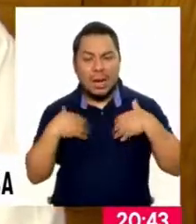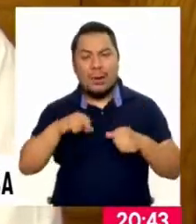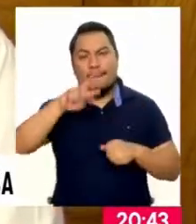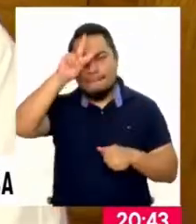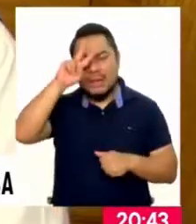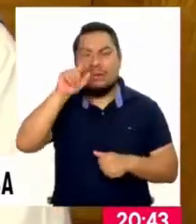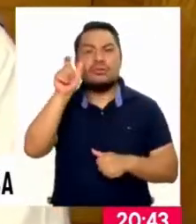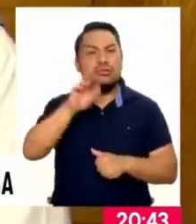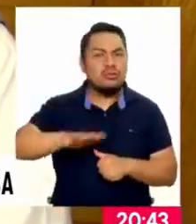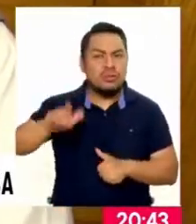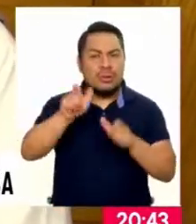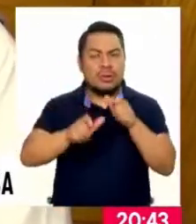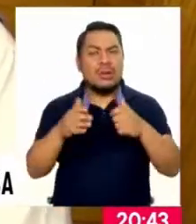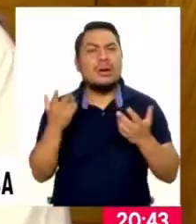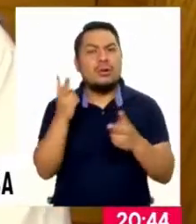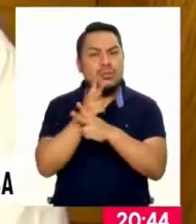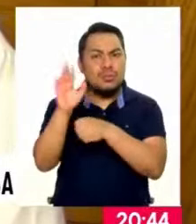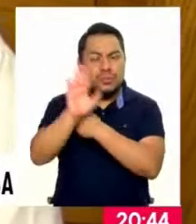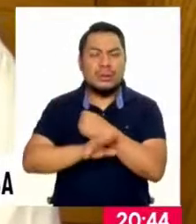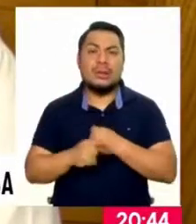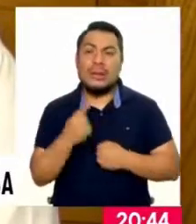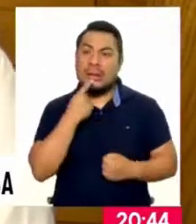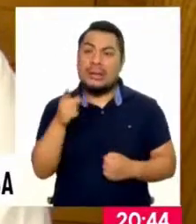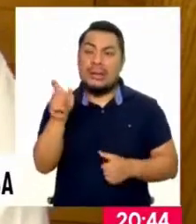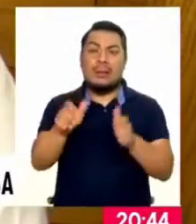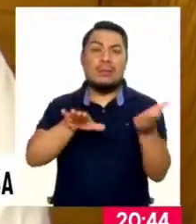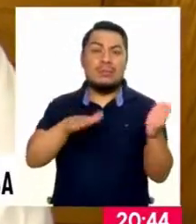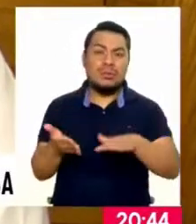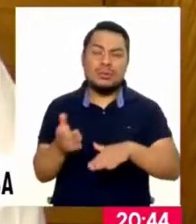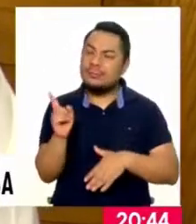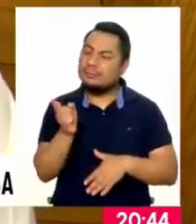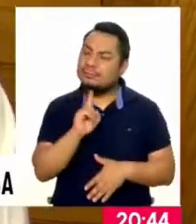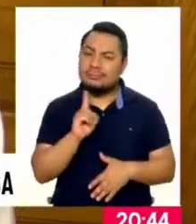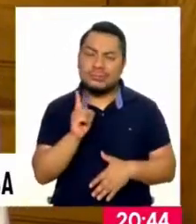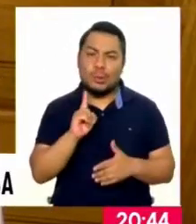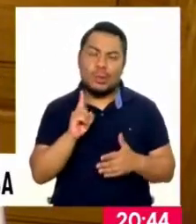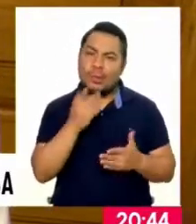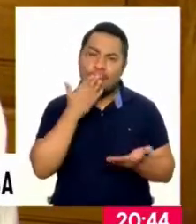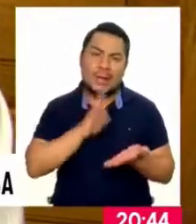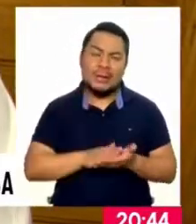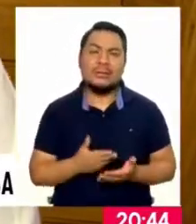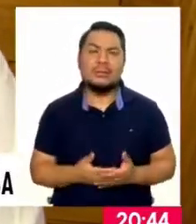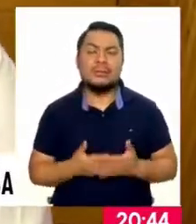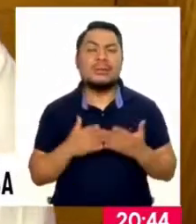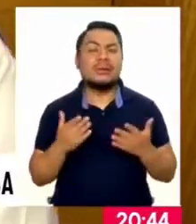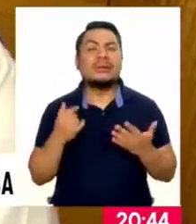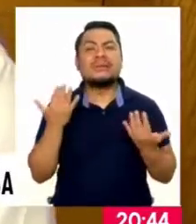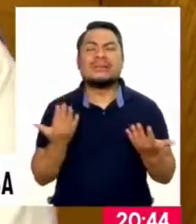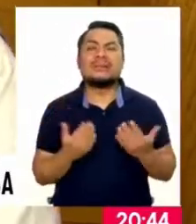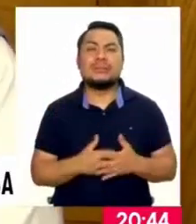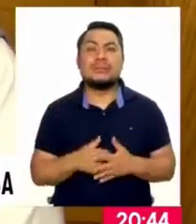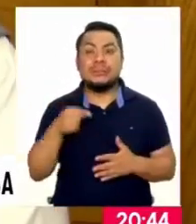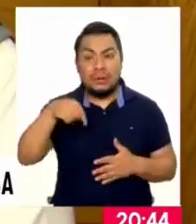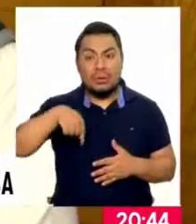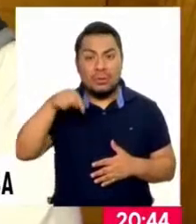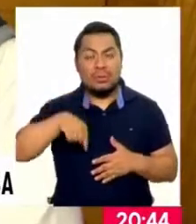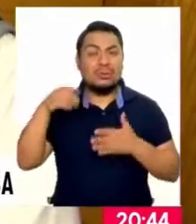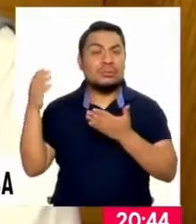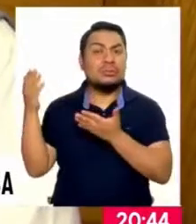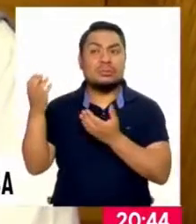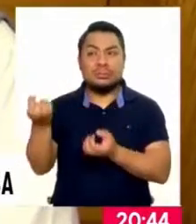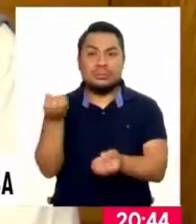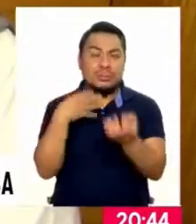no solo lamentar sino reprochar que esté sucediendo eso es cierto hoy día hemos recibido